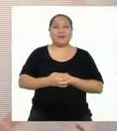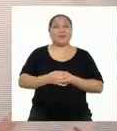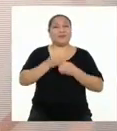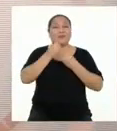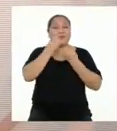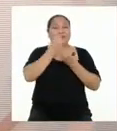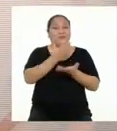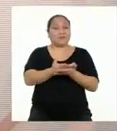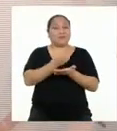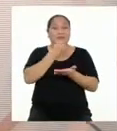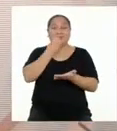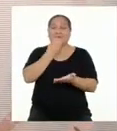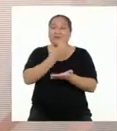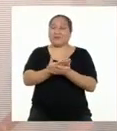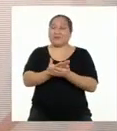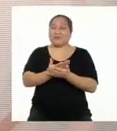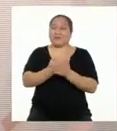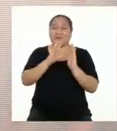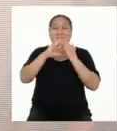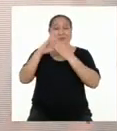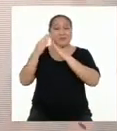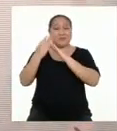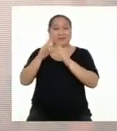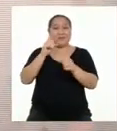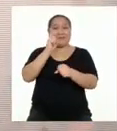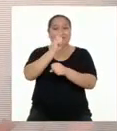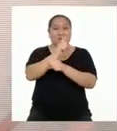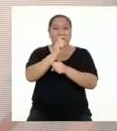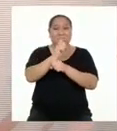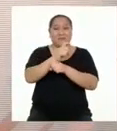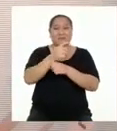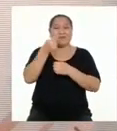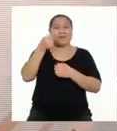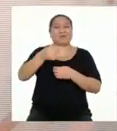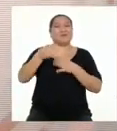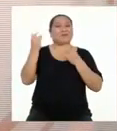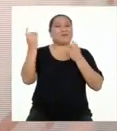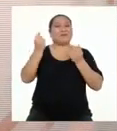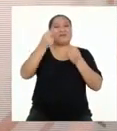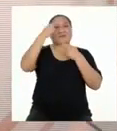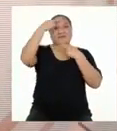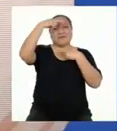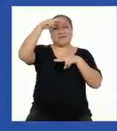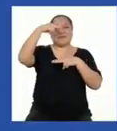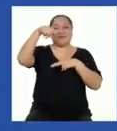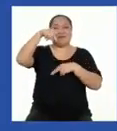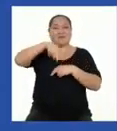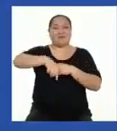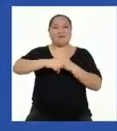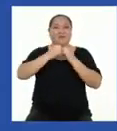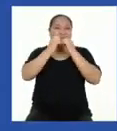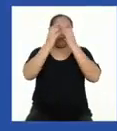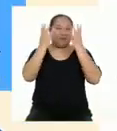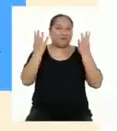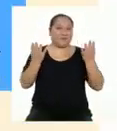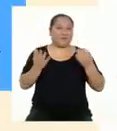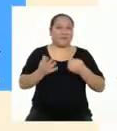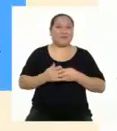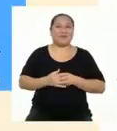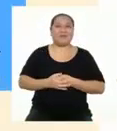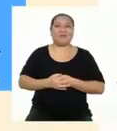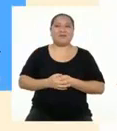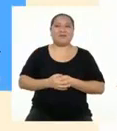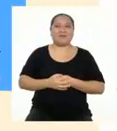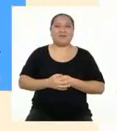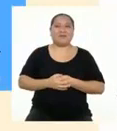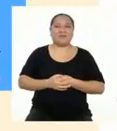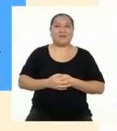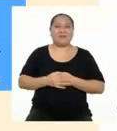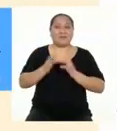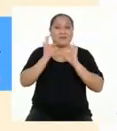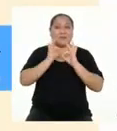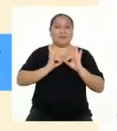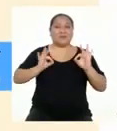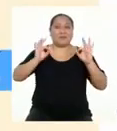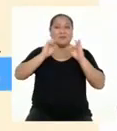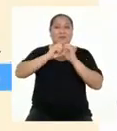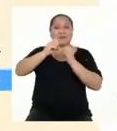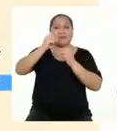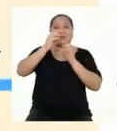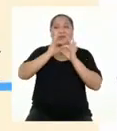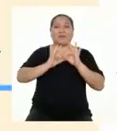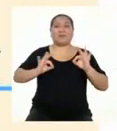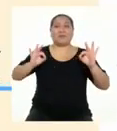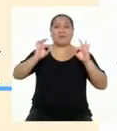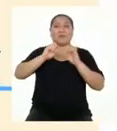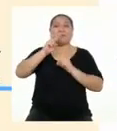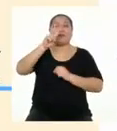Buenas, buenas, querida comunidad educativa. Estas son nuestras Rappi Noticias del día. Dato importante. Solo